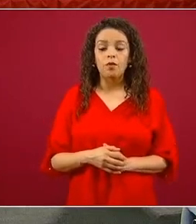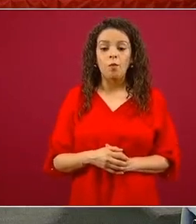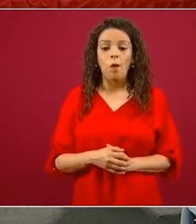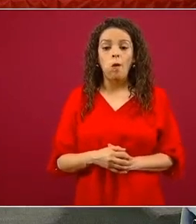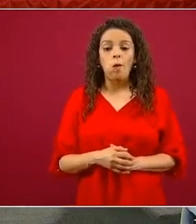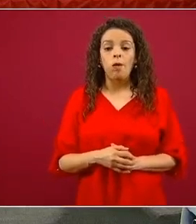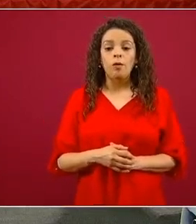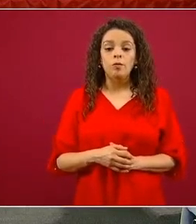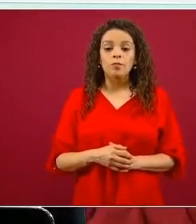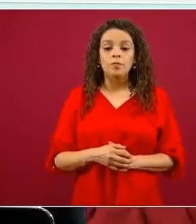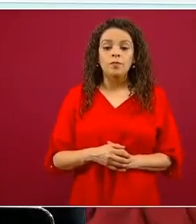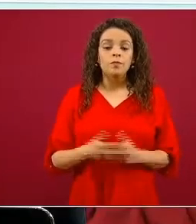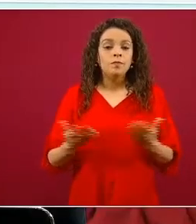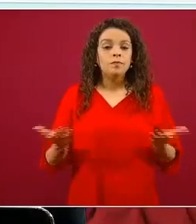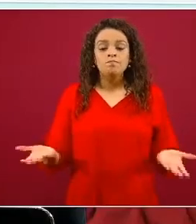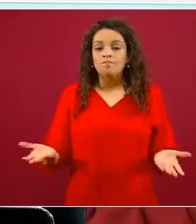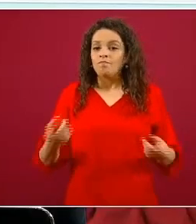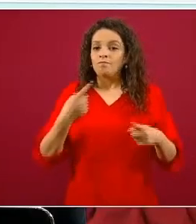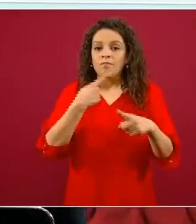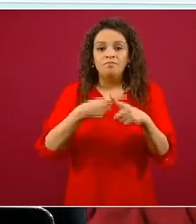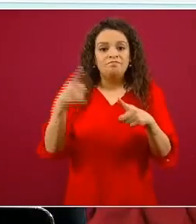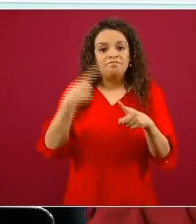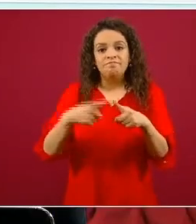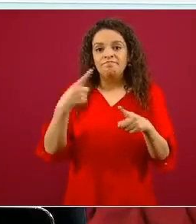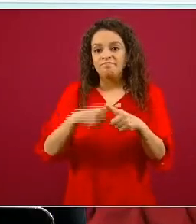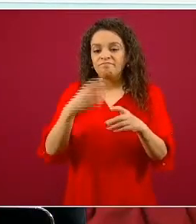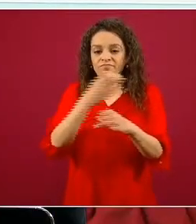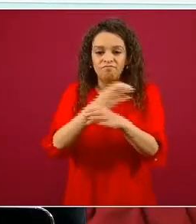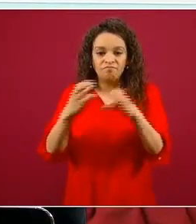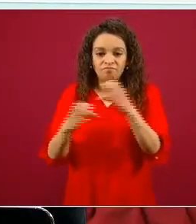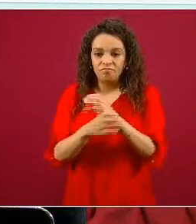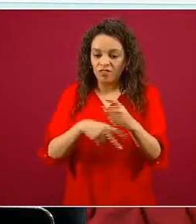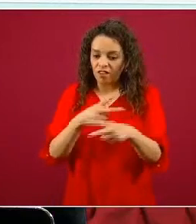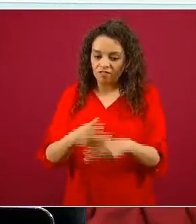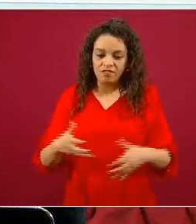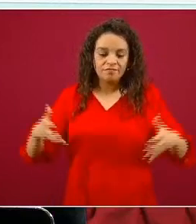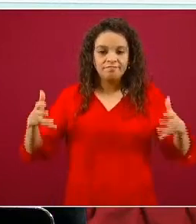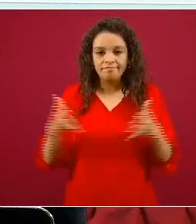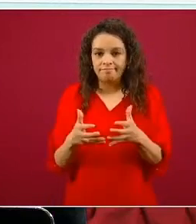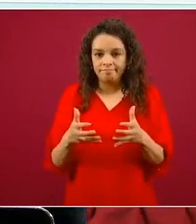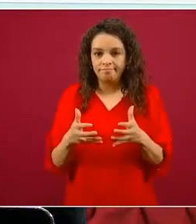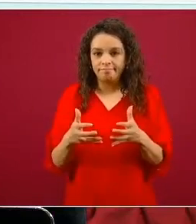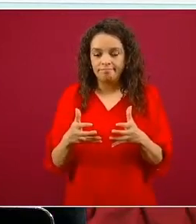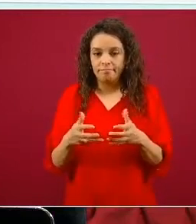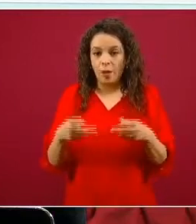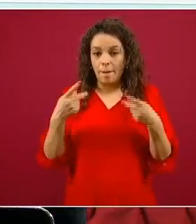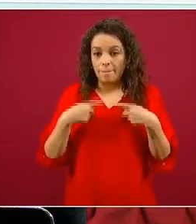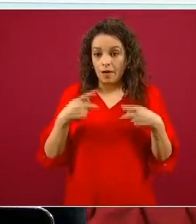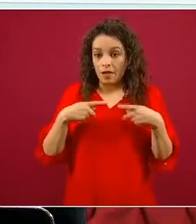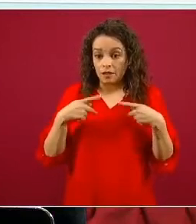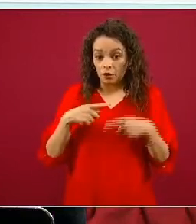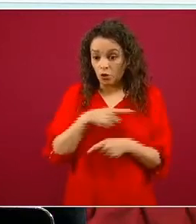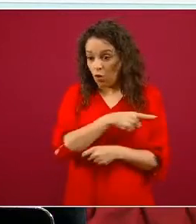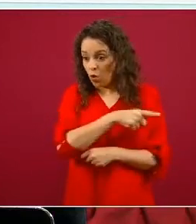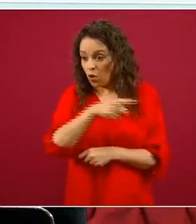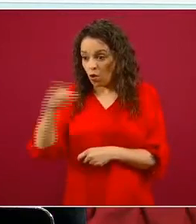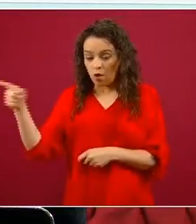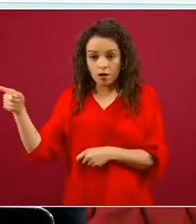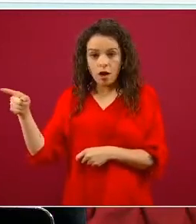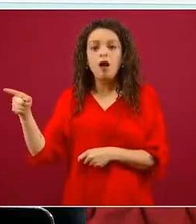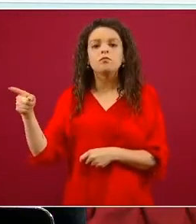hacemos toda serie de acciones. La mayor parte de la población está